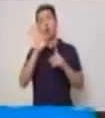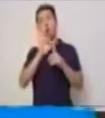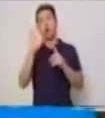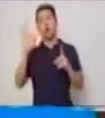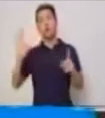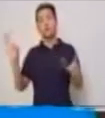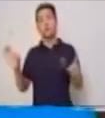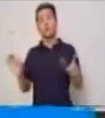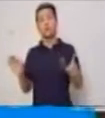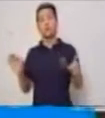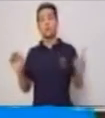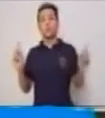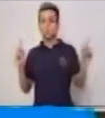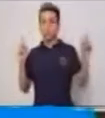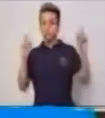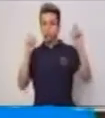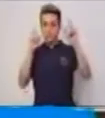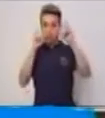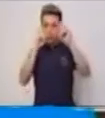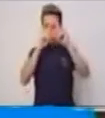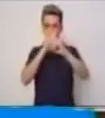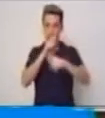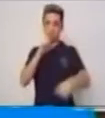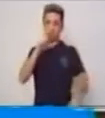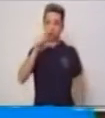complejas.